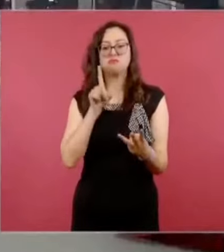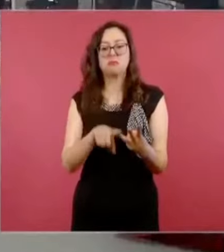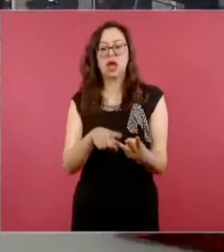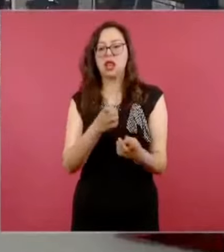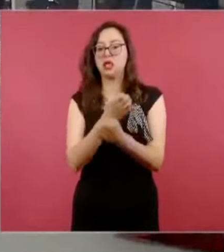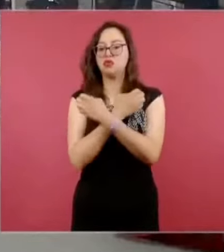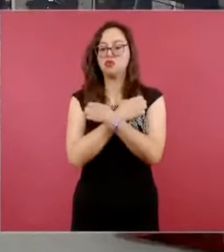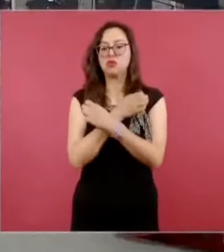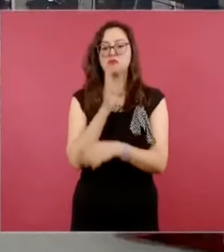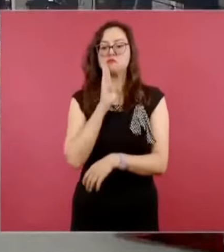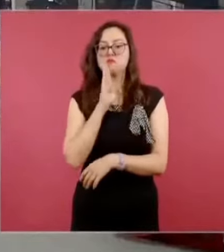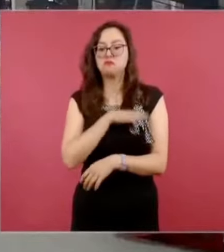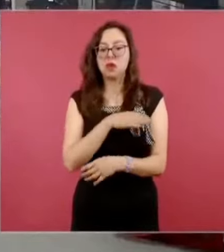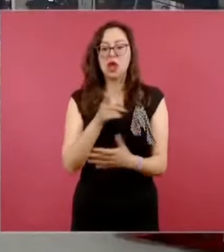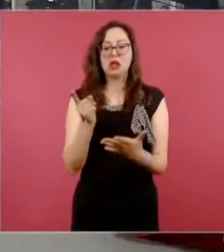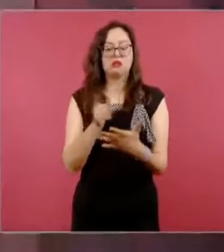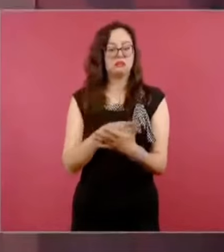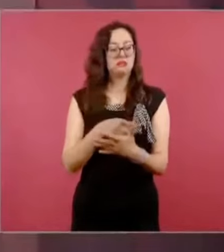las lee